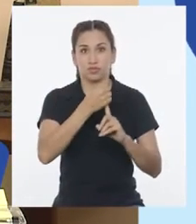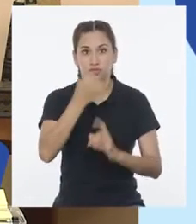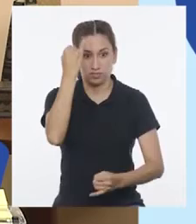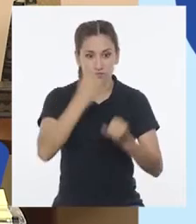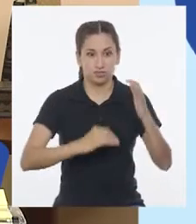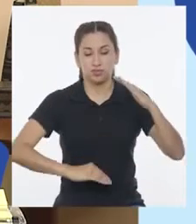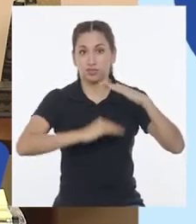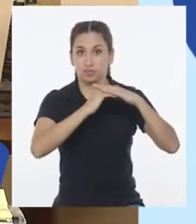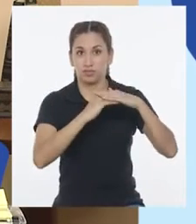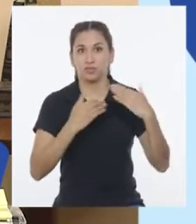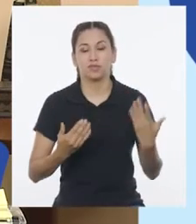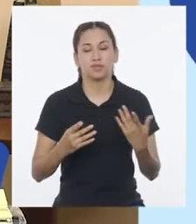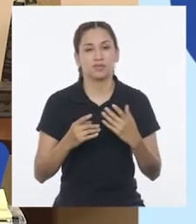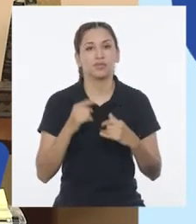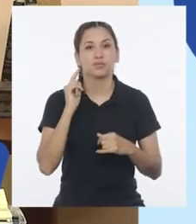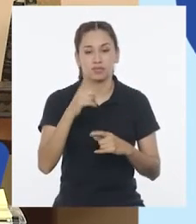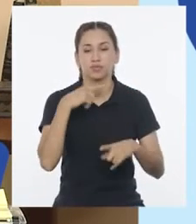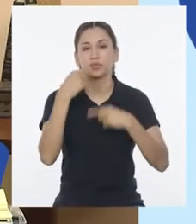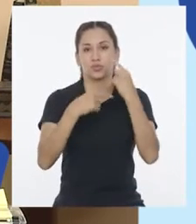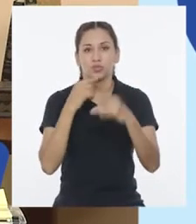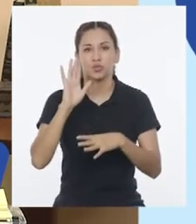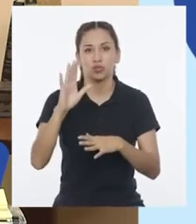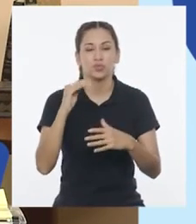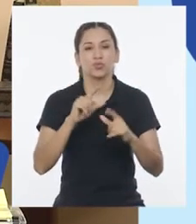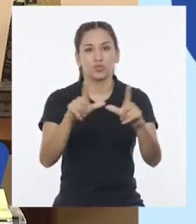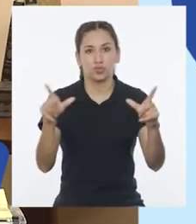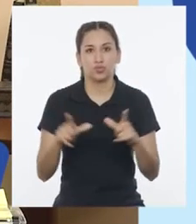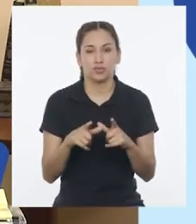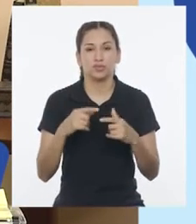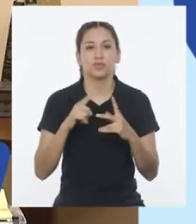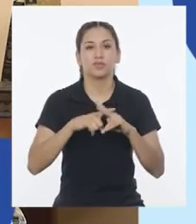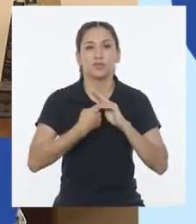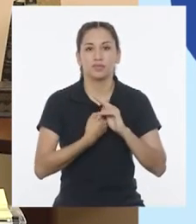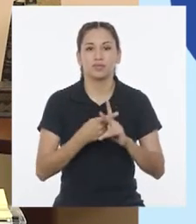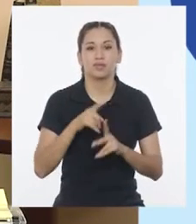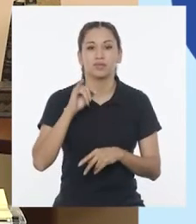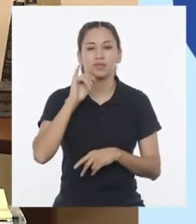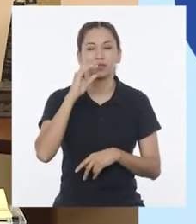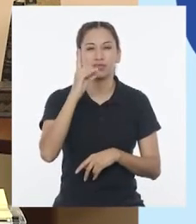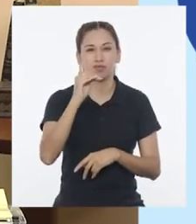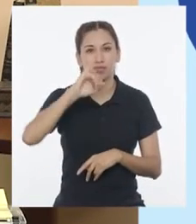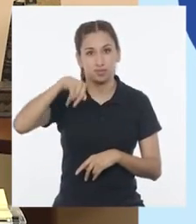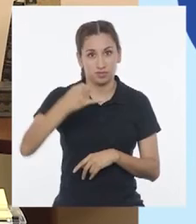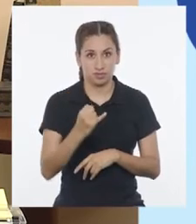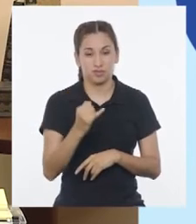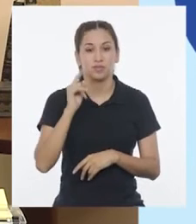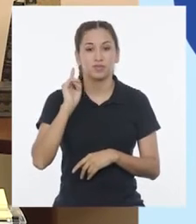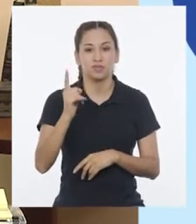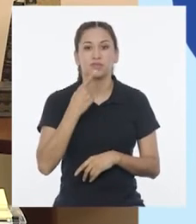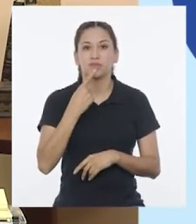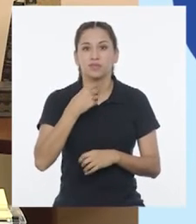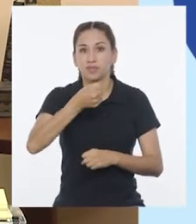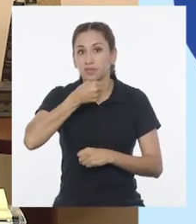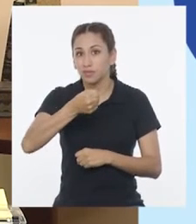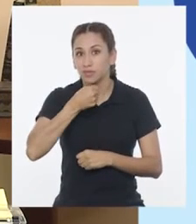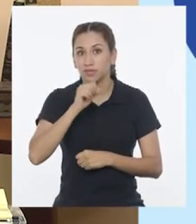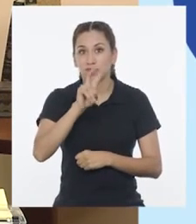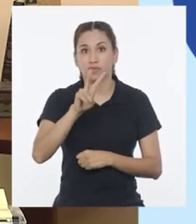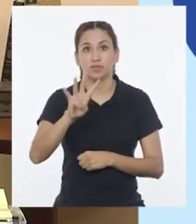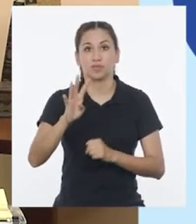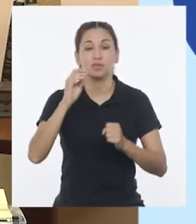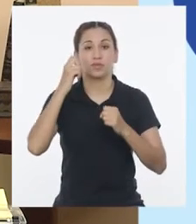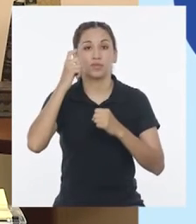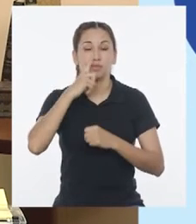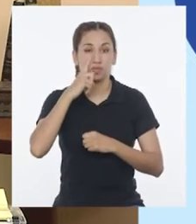la policía y el Poder Judicial hubieran logrado ponerle límite. Así lo narra un rondero de Ayabaca de